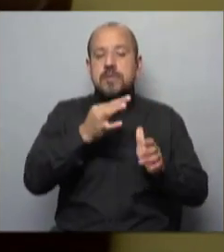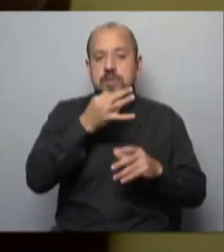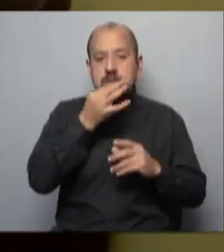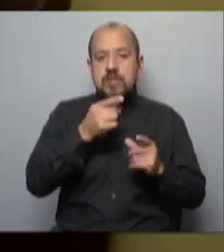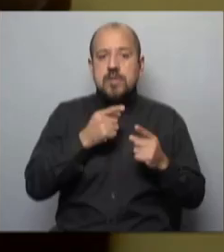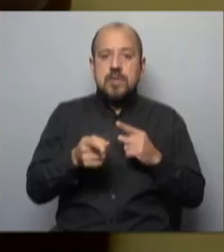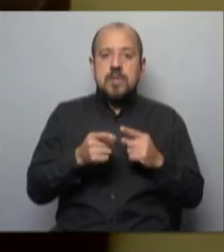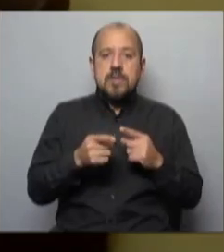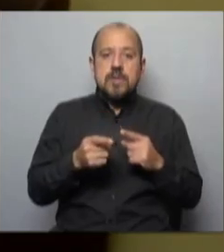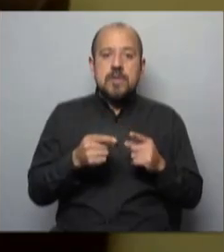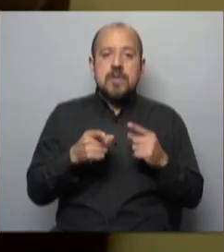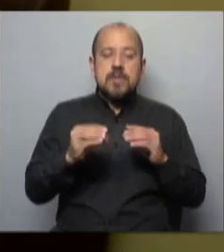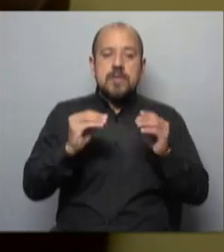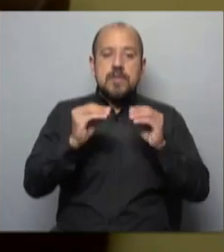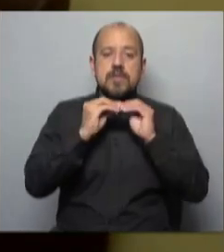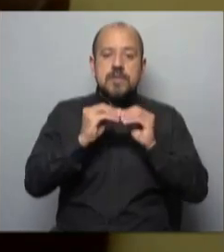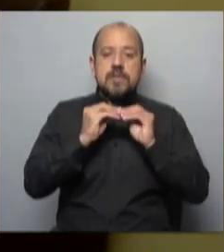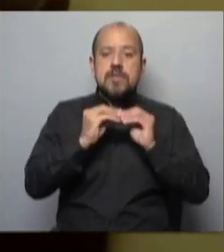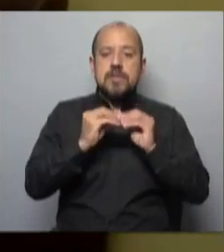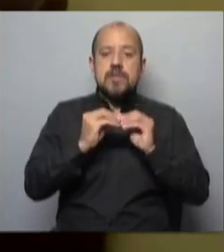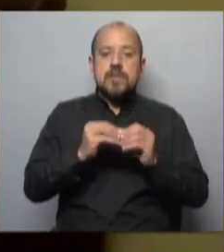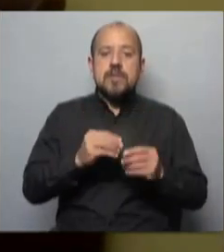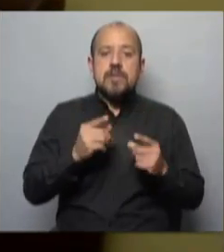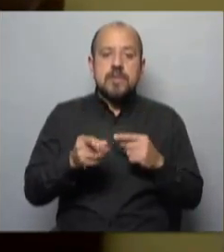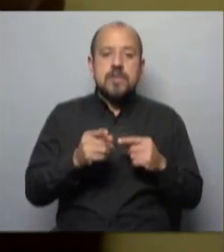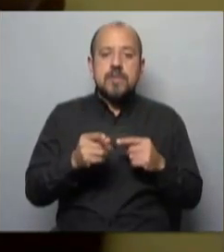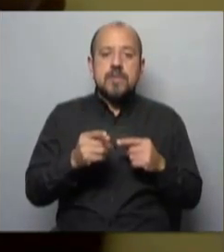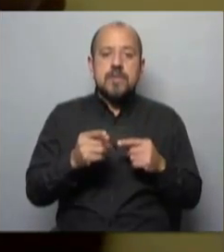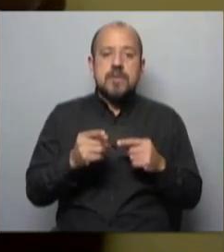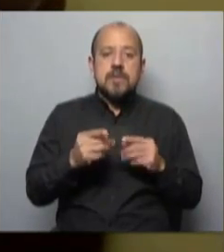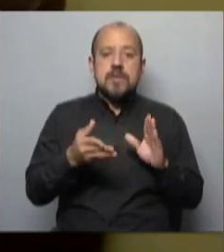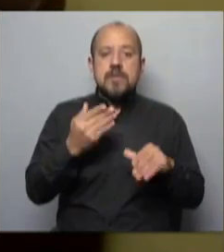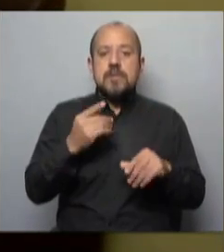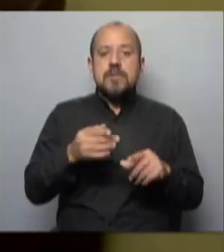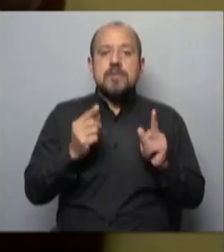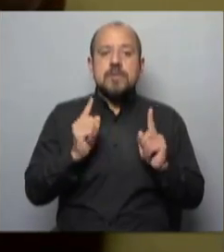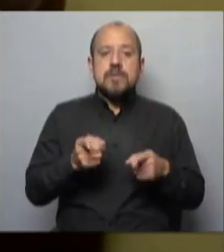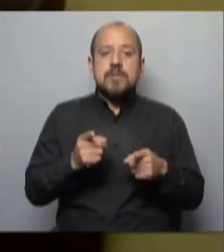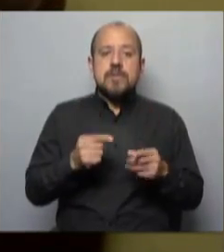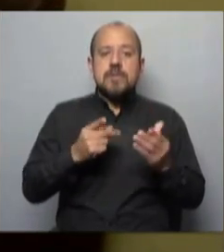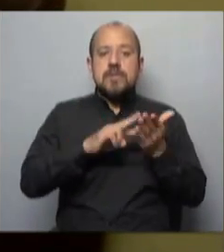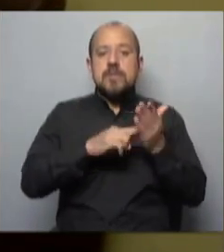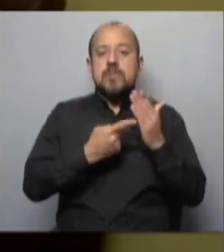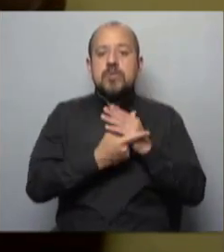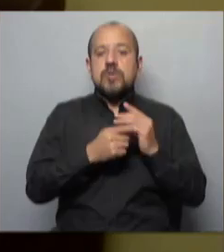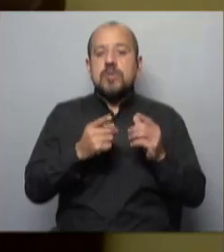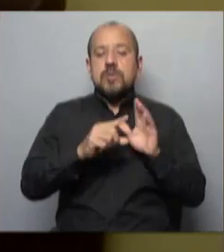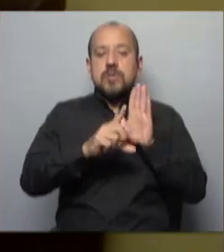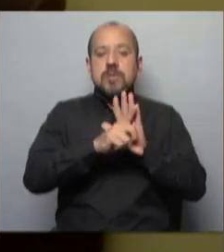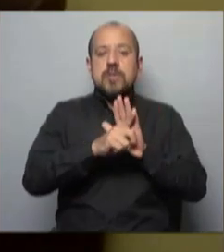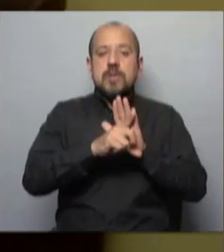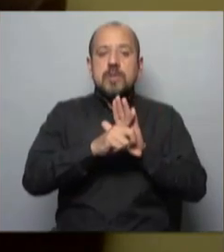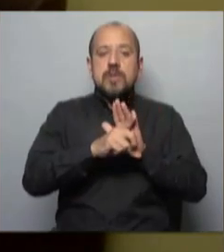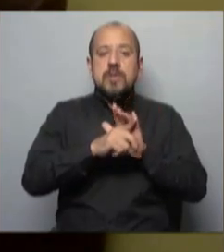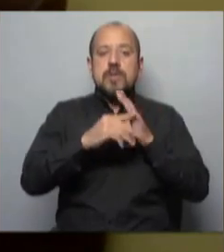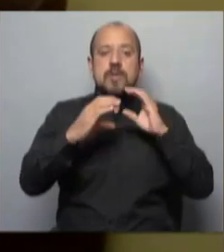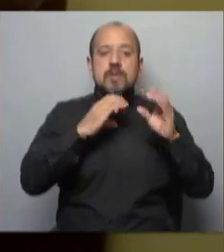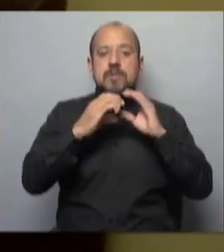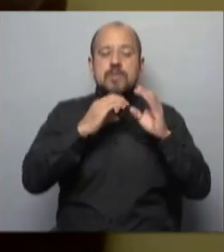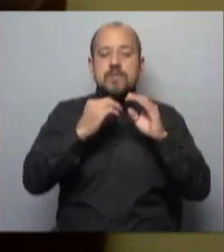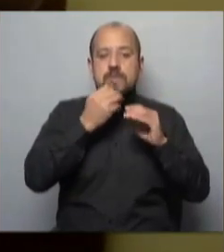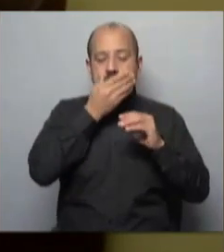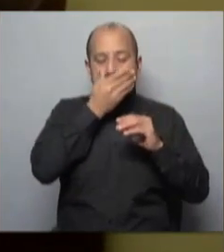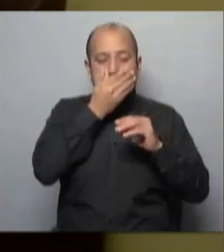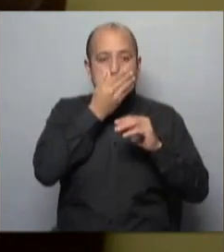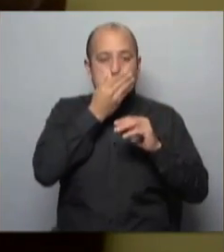que consultó a los empresarios de los medios sobre todos los grandes y además sabemos que el proyecto de ley de medios o de nueva ley de medios que está en